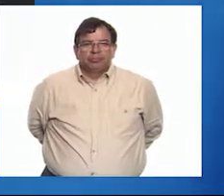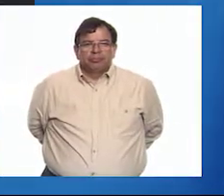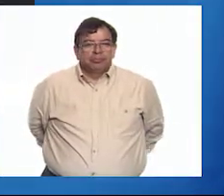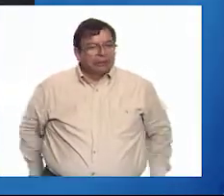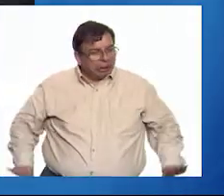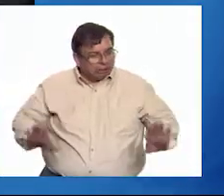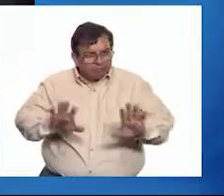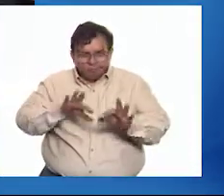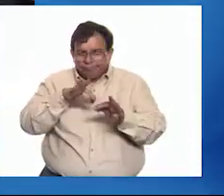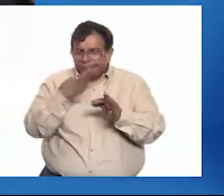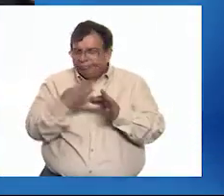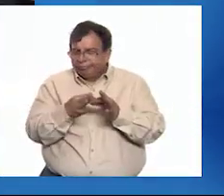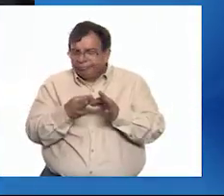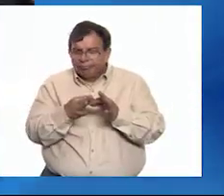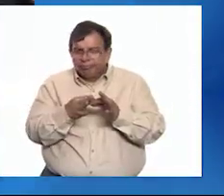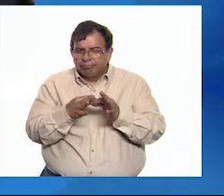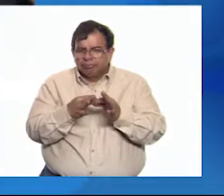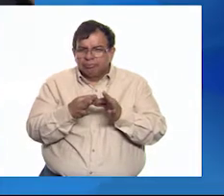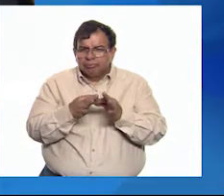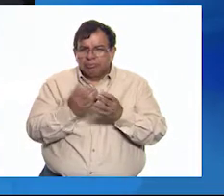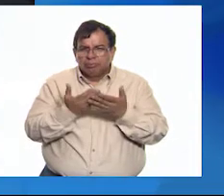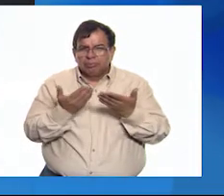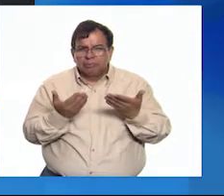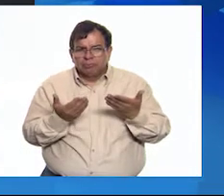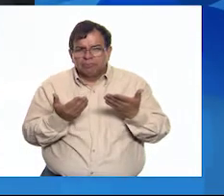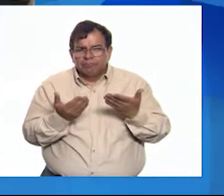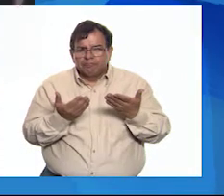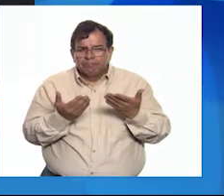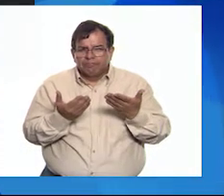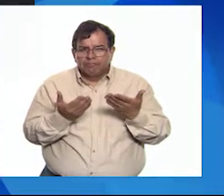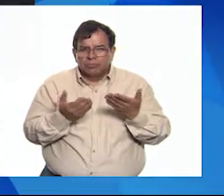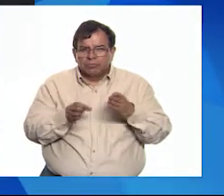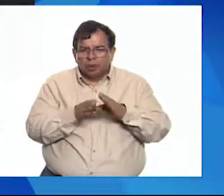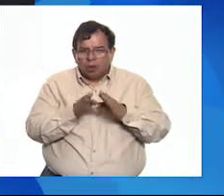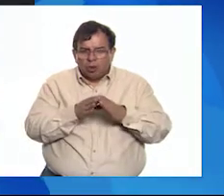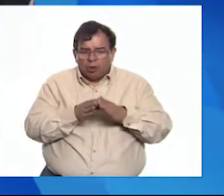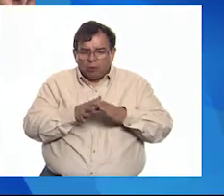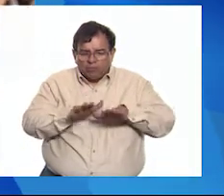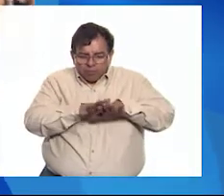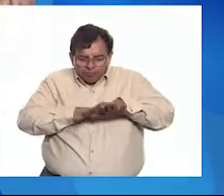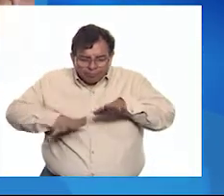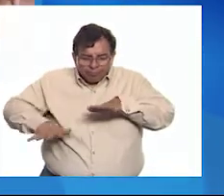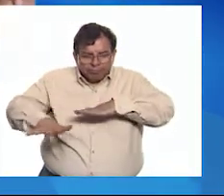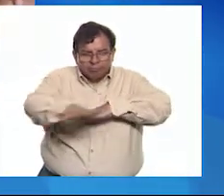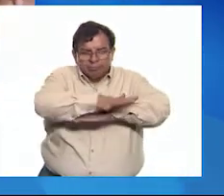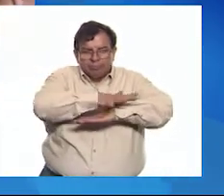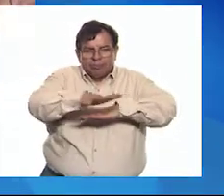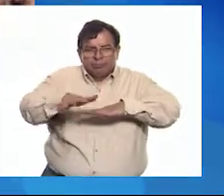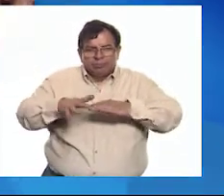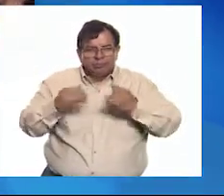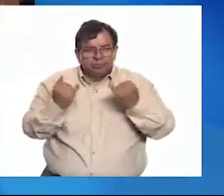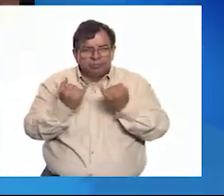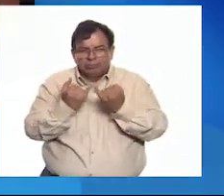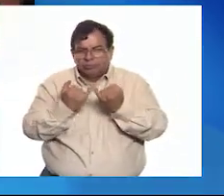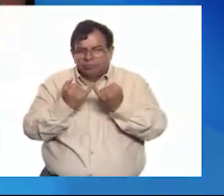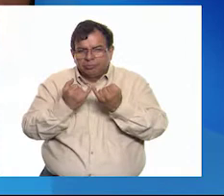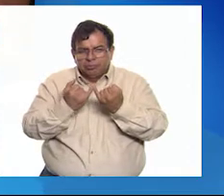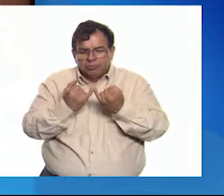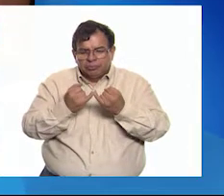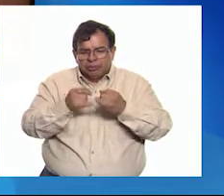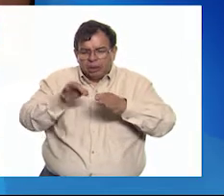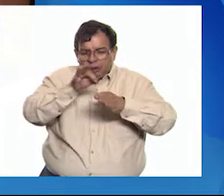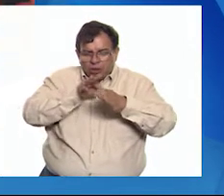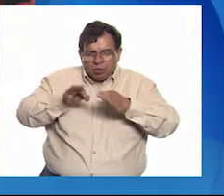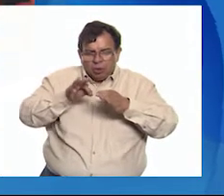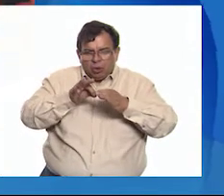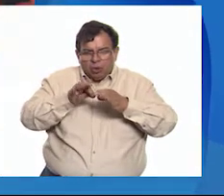Una vez terminado con ello, vamos a empezar a realizar el fondo. De igual manera vamos a realizar